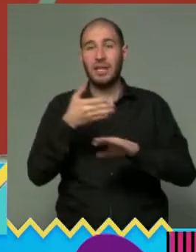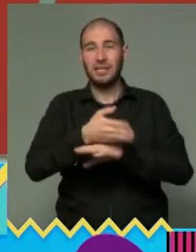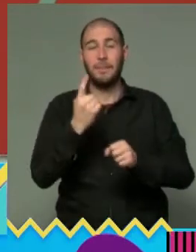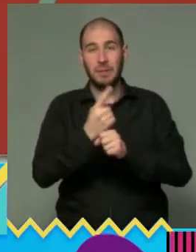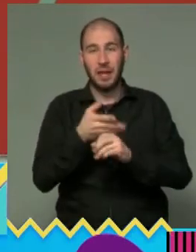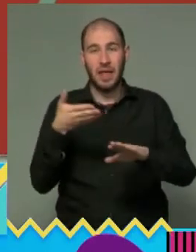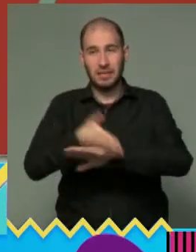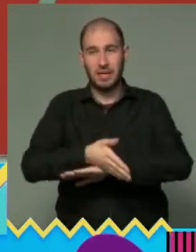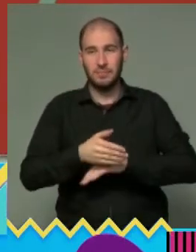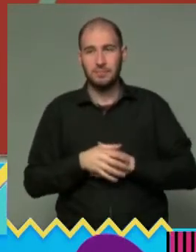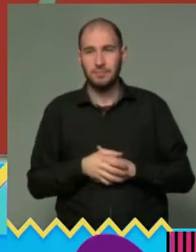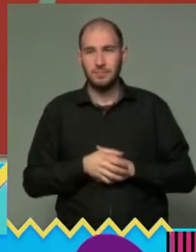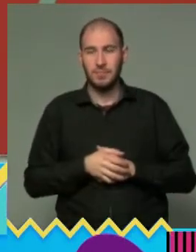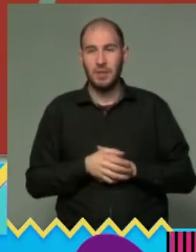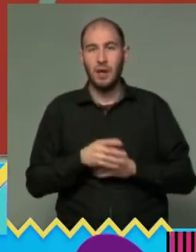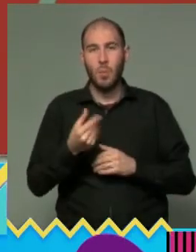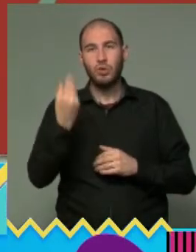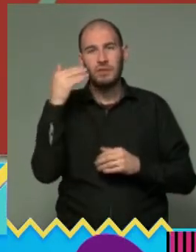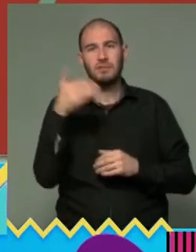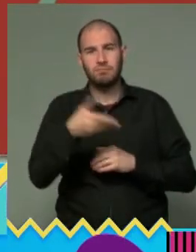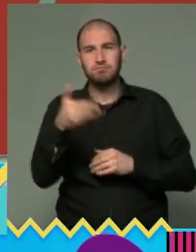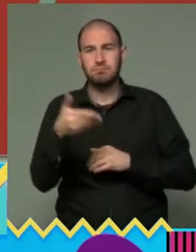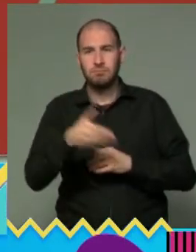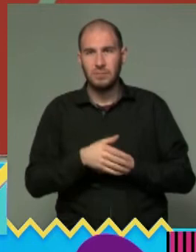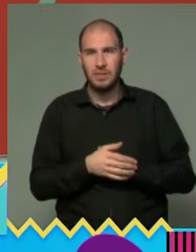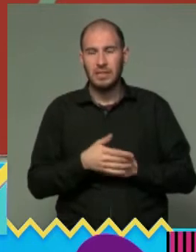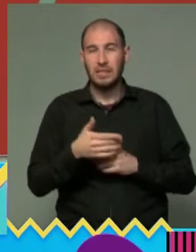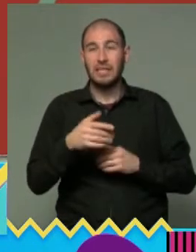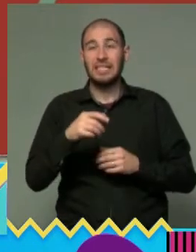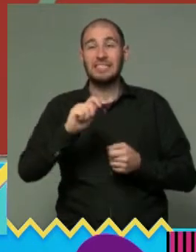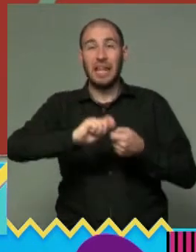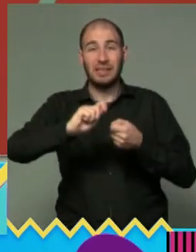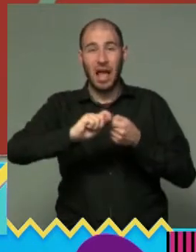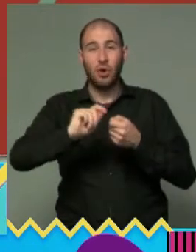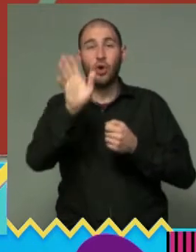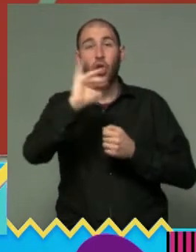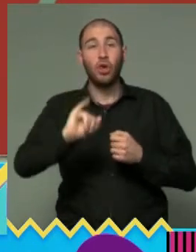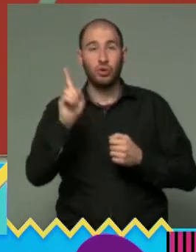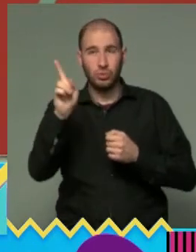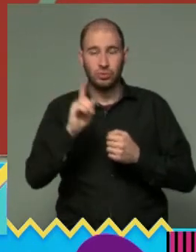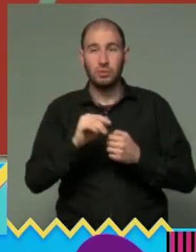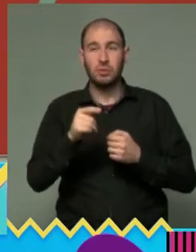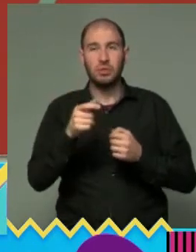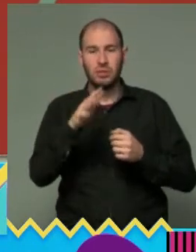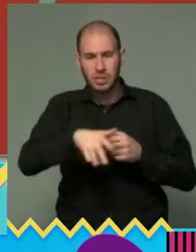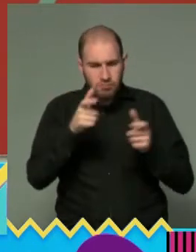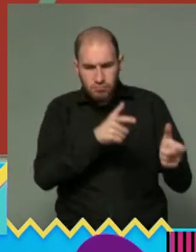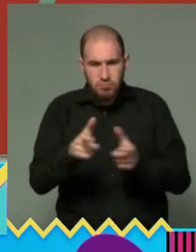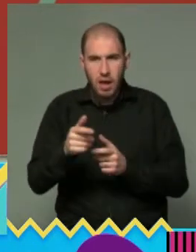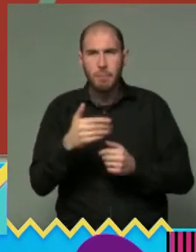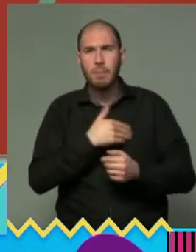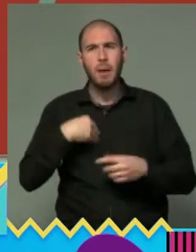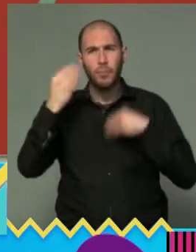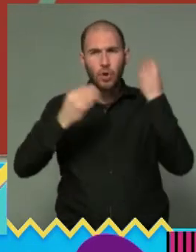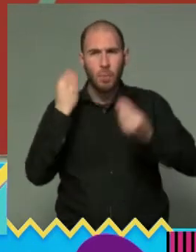primario en reiteradas oportunidades. Santiago del Estero, el colegio de Cruz, requisaba a los chicos. Mamás